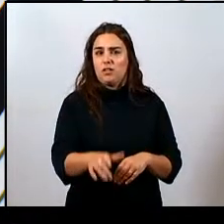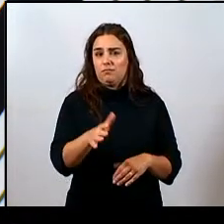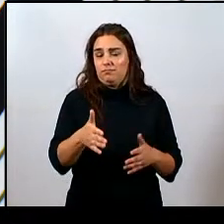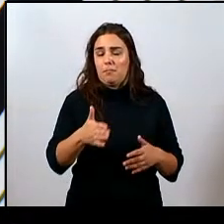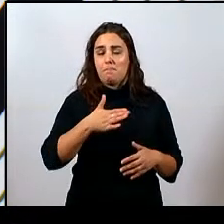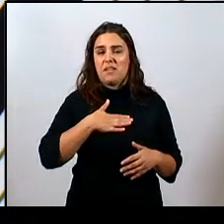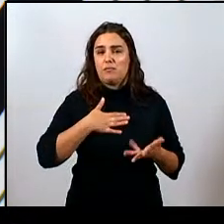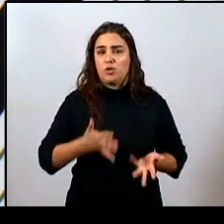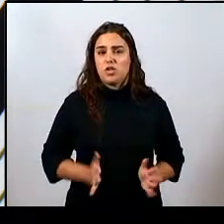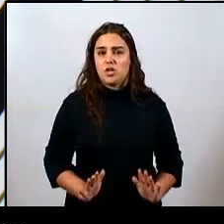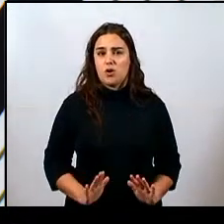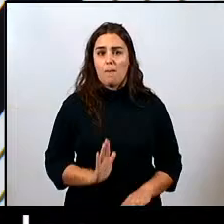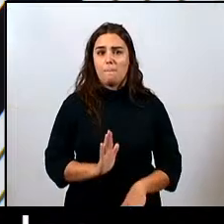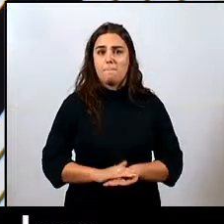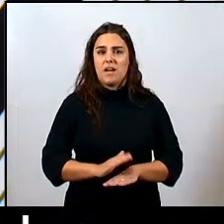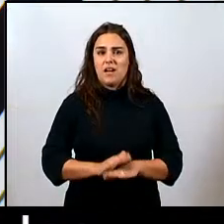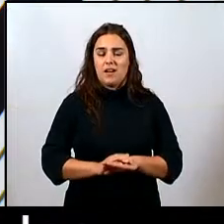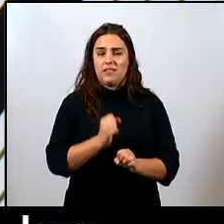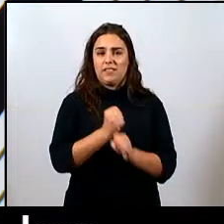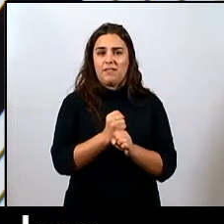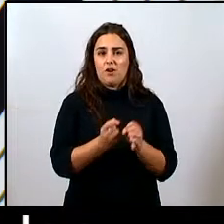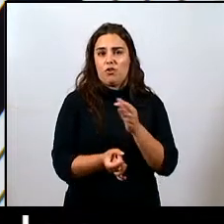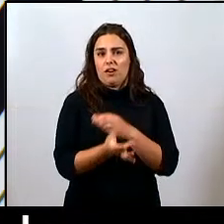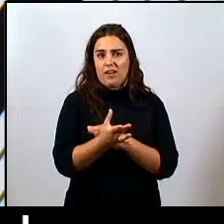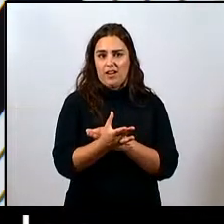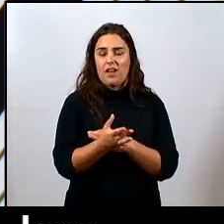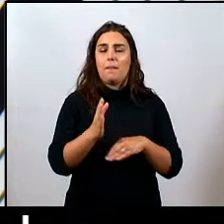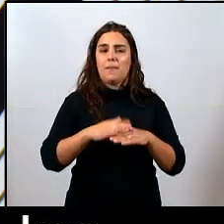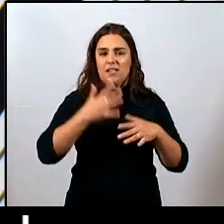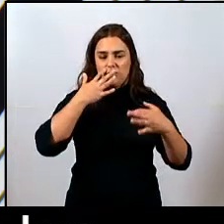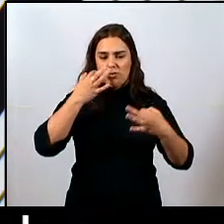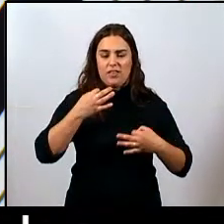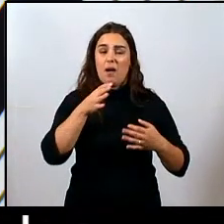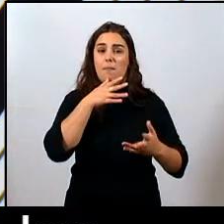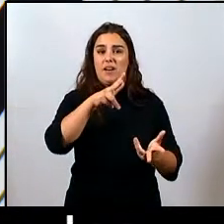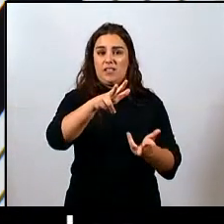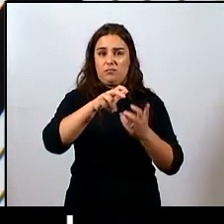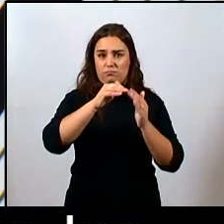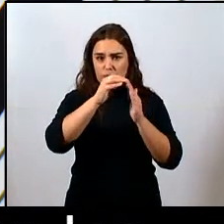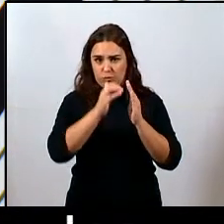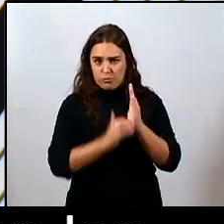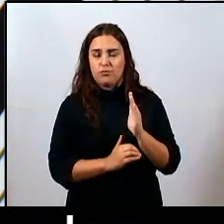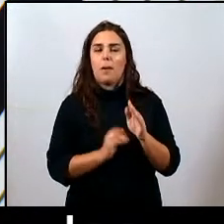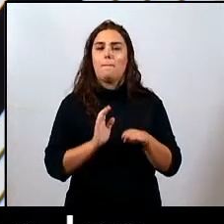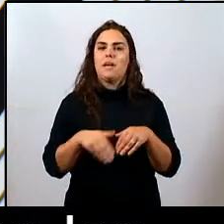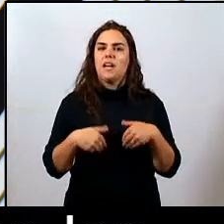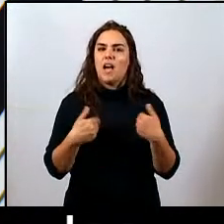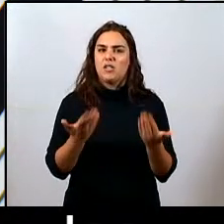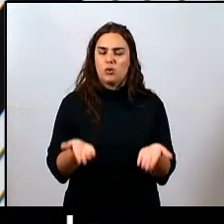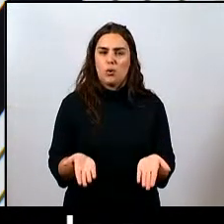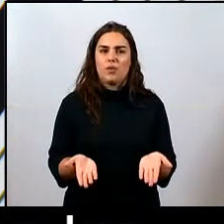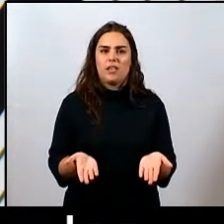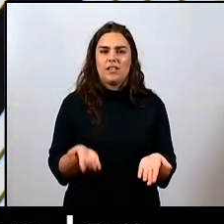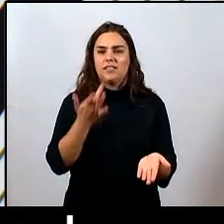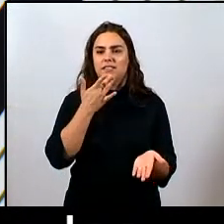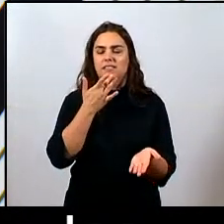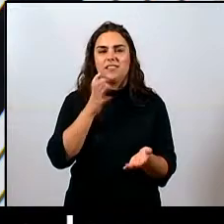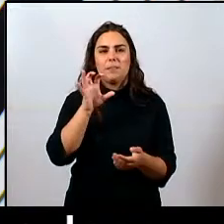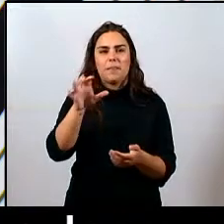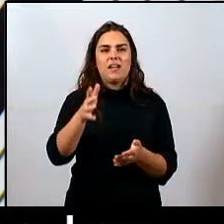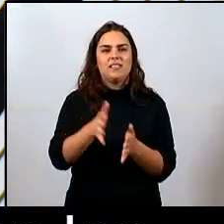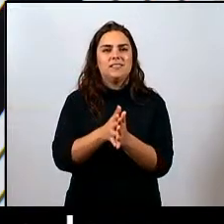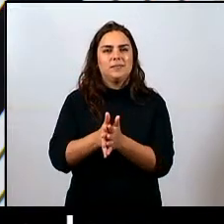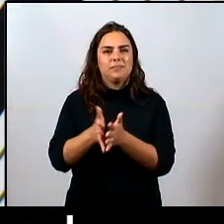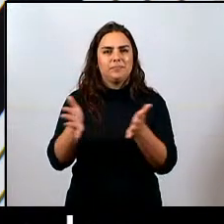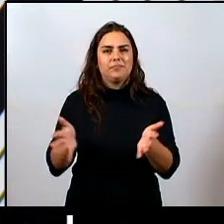crear puestos de trabajo, en esa seguridad, en esas bajadas de impuestos, en esa ayuda a quienes sacan adelante este país cada día.